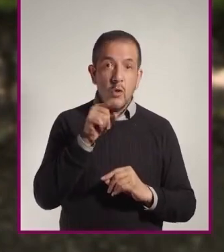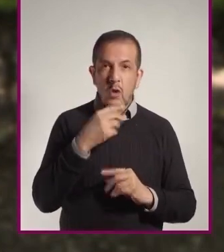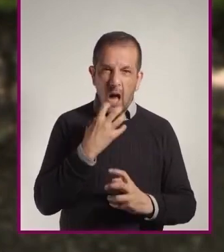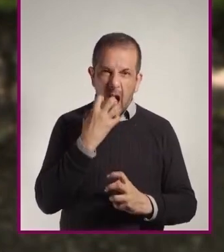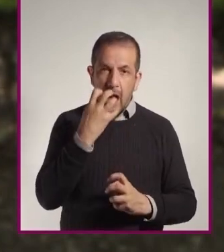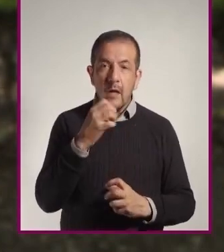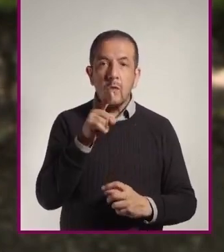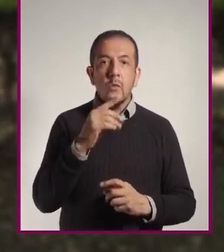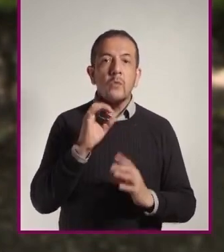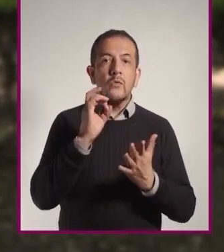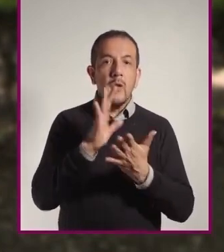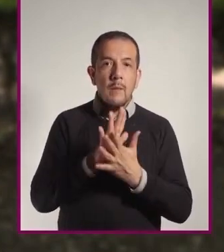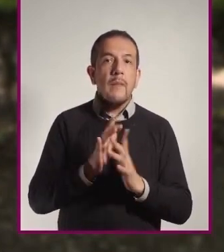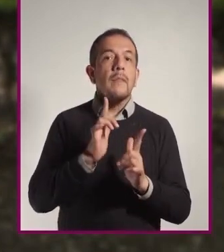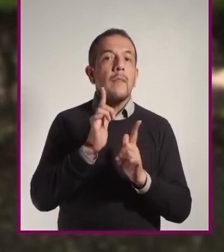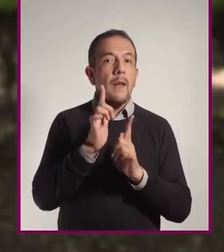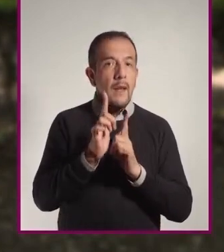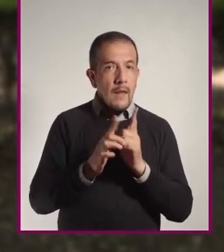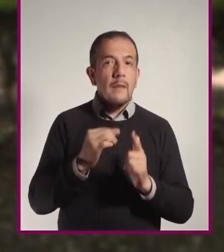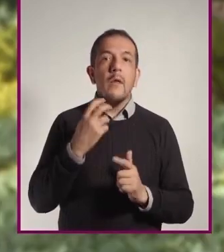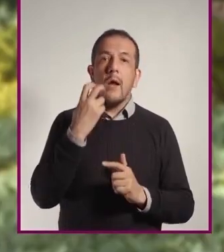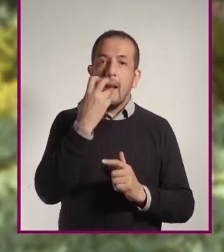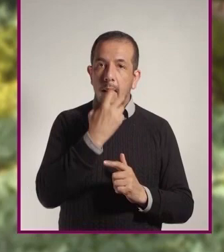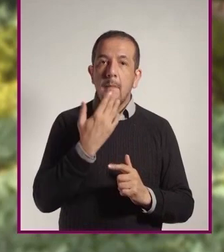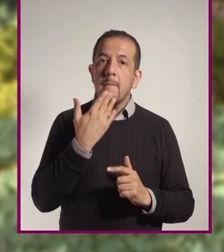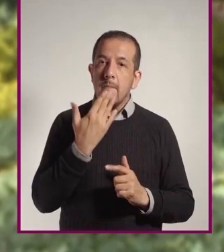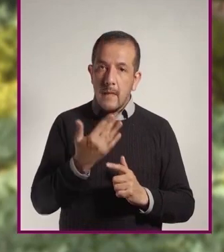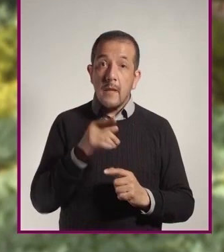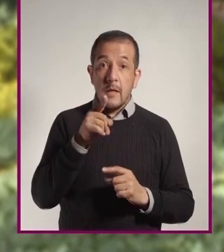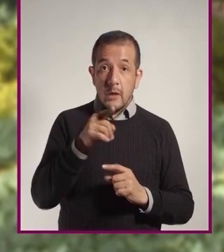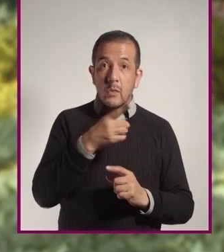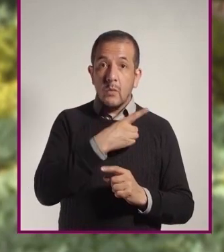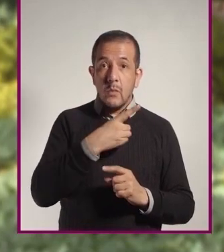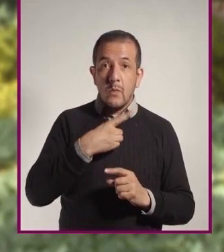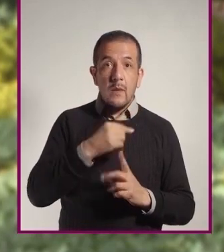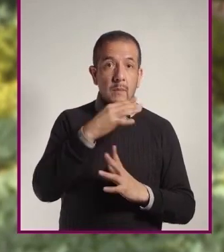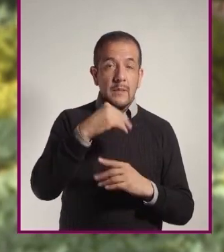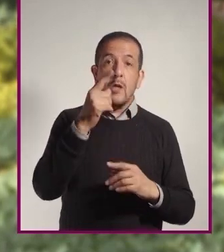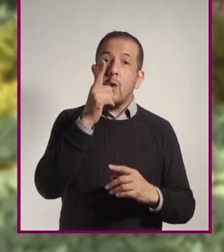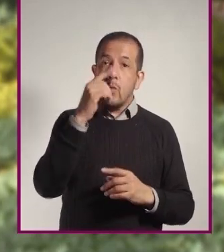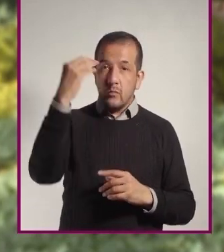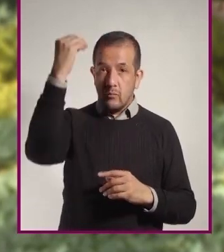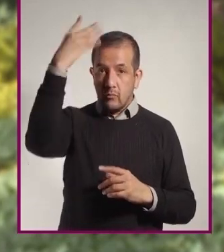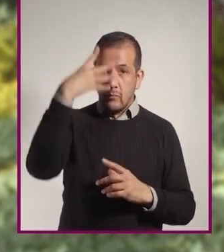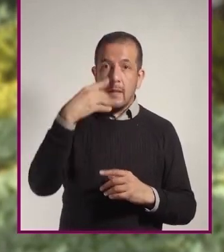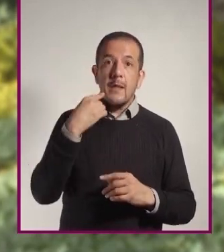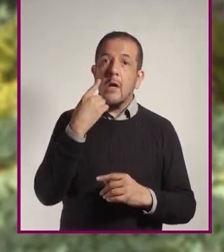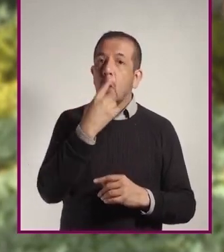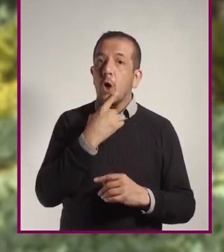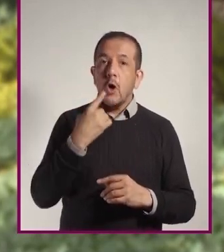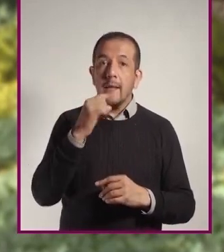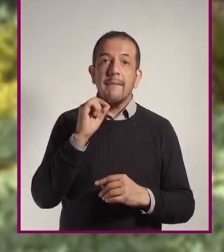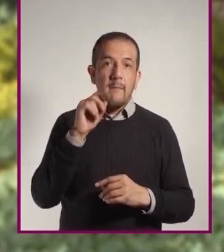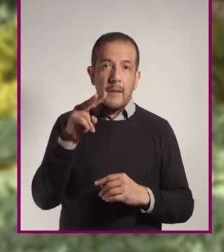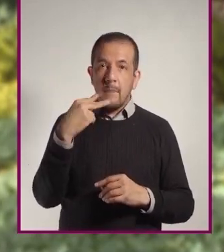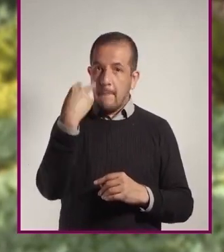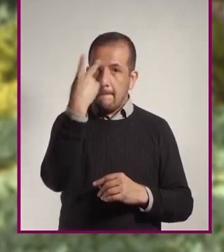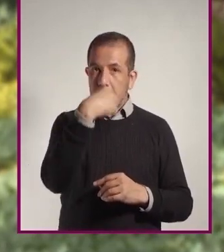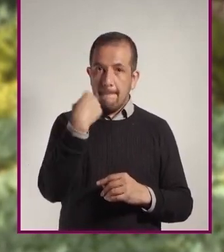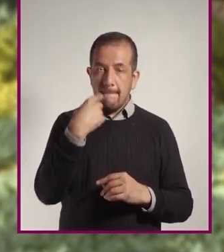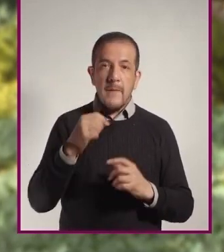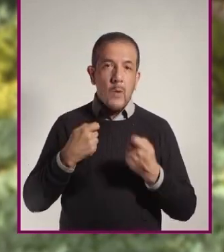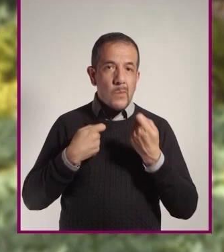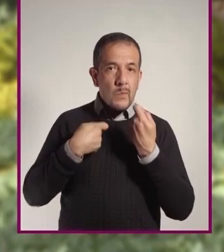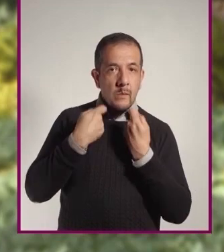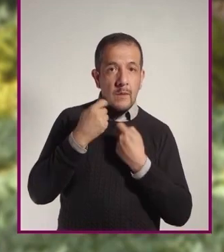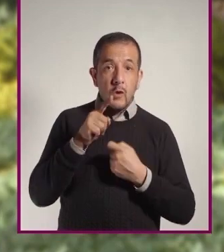grites, habla claro y despacio. Colócate en un lugar iluminado para que puedan leer tus labios y gestos fácilmente.